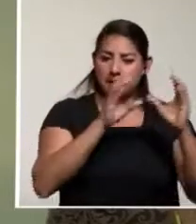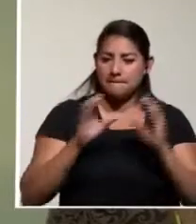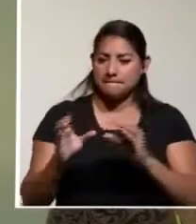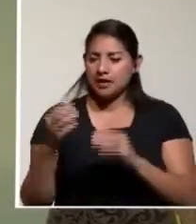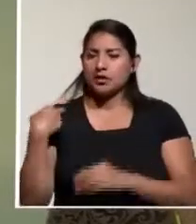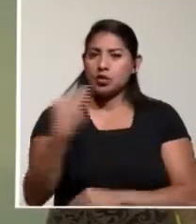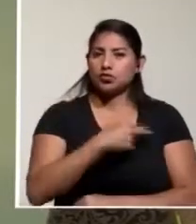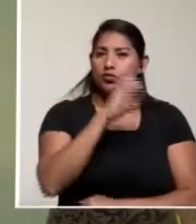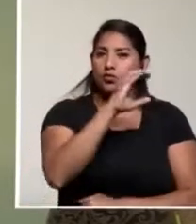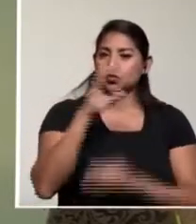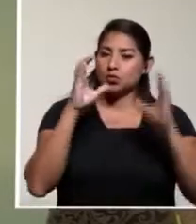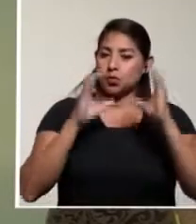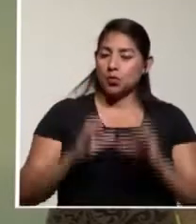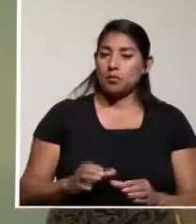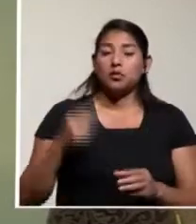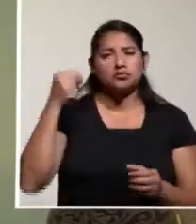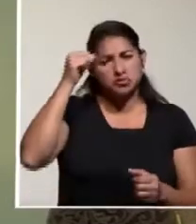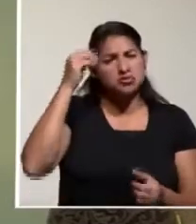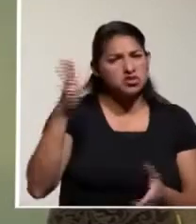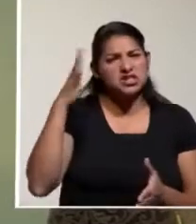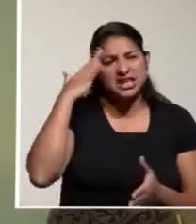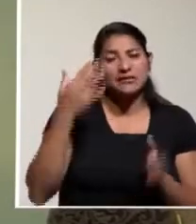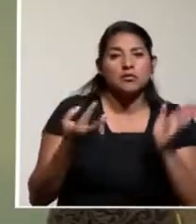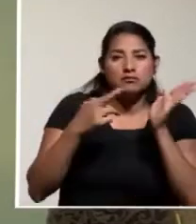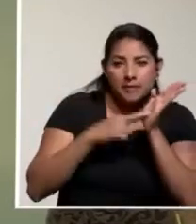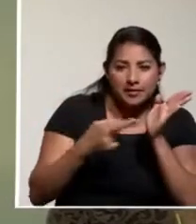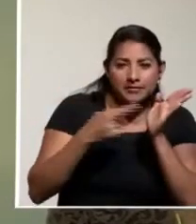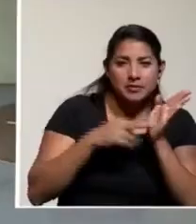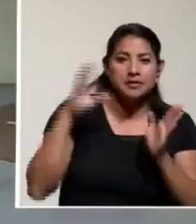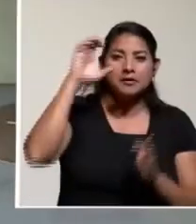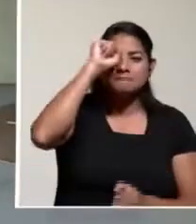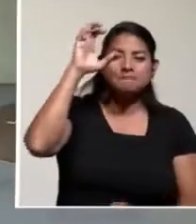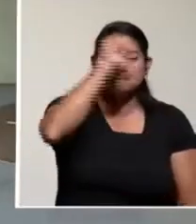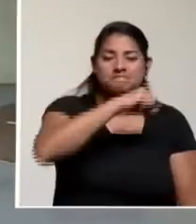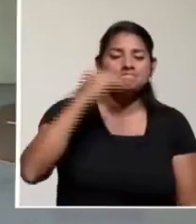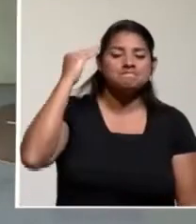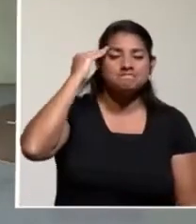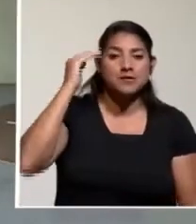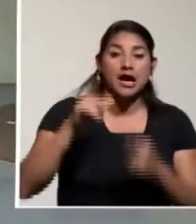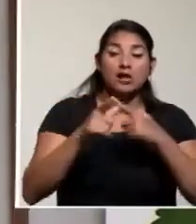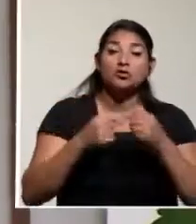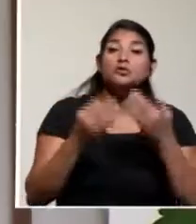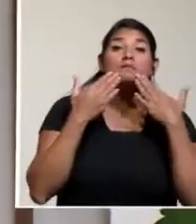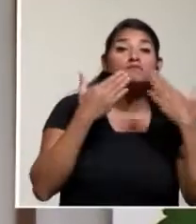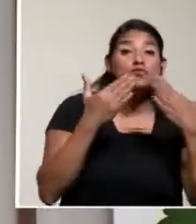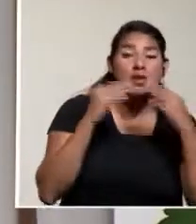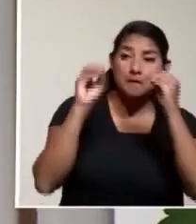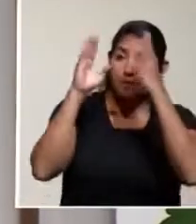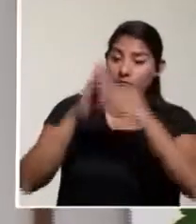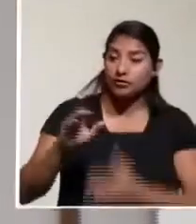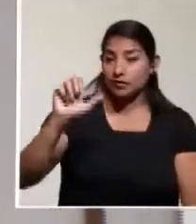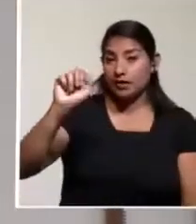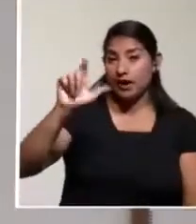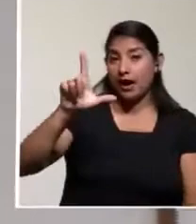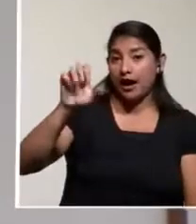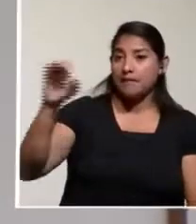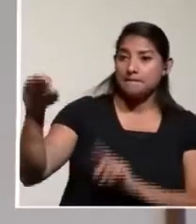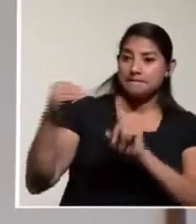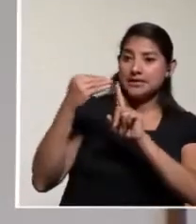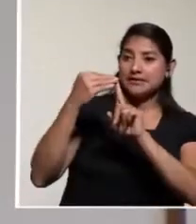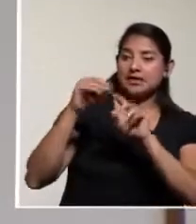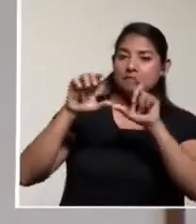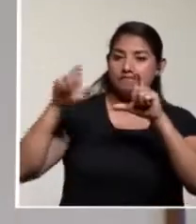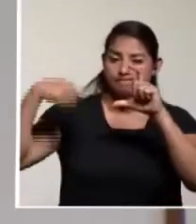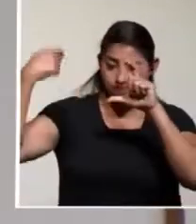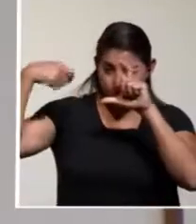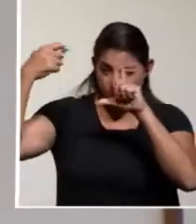cuerpo y repasarlas, porque yo sé que ya se las saben, ¿verdad, niña Carla? Por supuesto, claro que sí. Y entonces también muchas gracias a teacher Ale por estos mensajes, por su